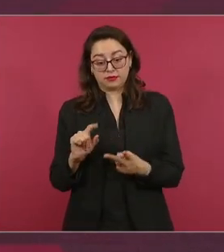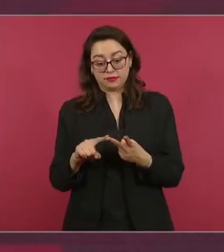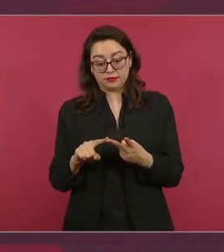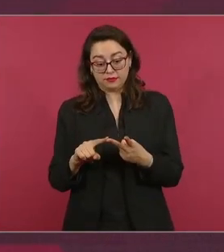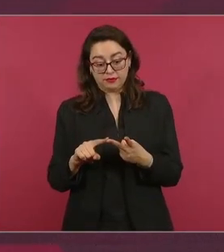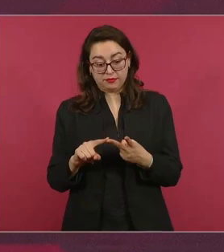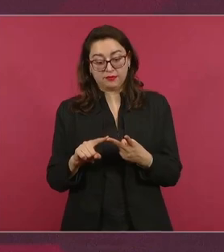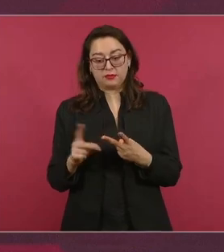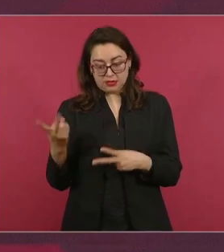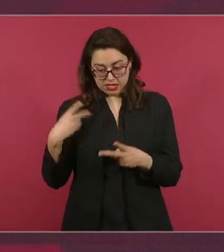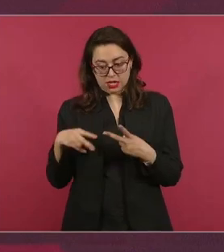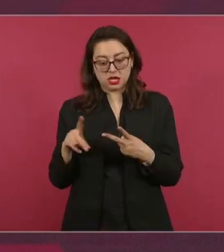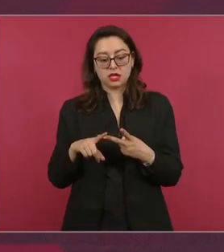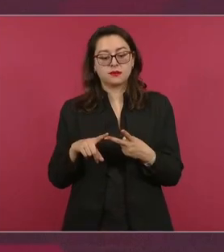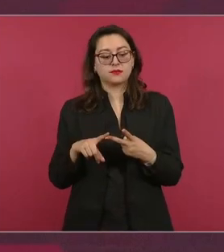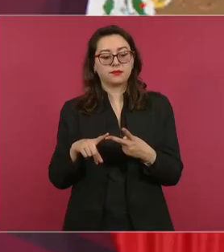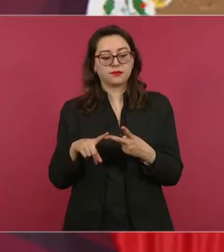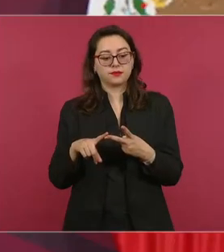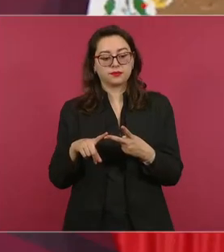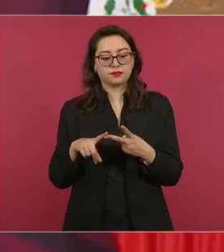Confirmó